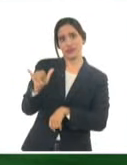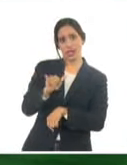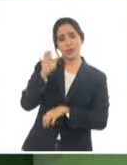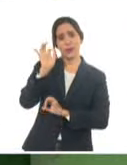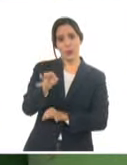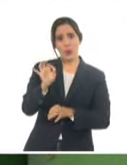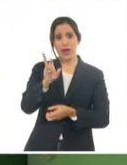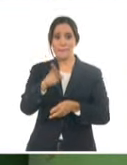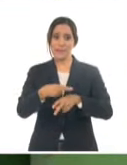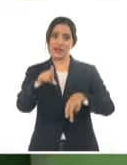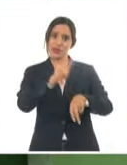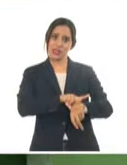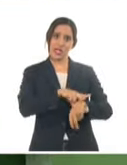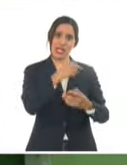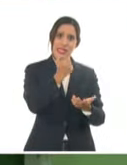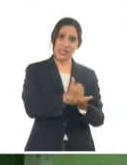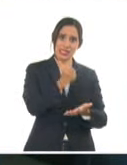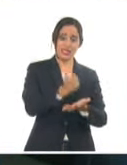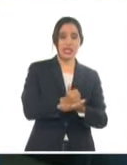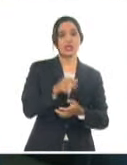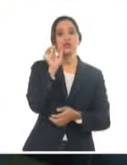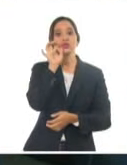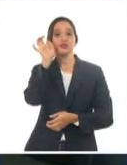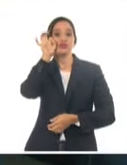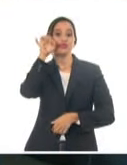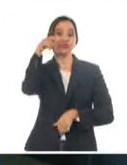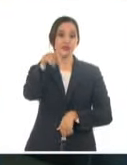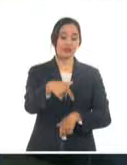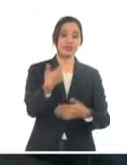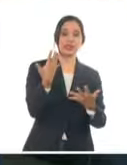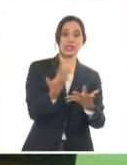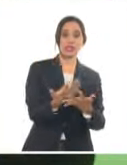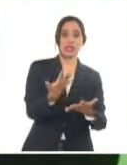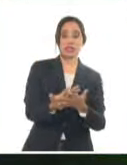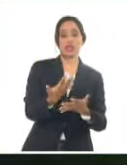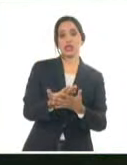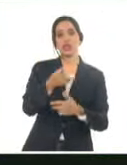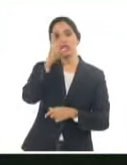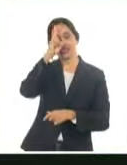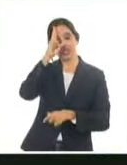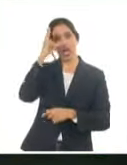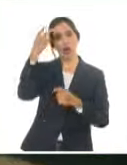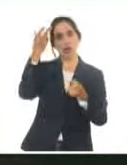Prevención ITS-VIH-SIDA, ProSalud y el Instituto de Medicina